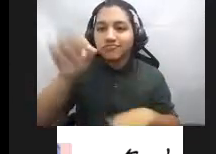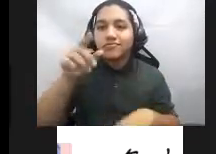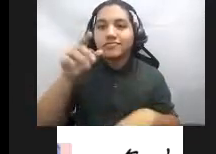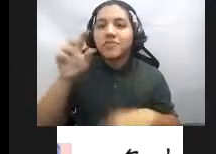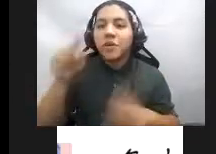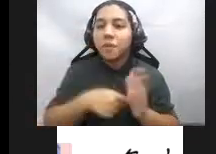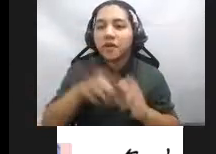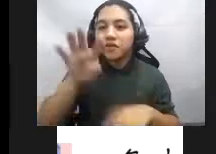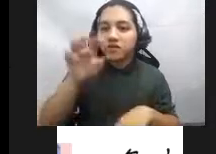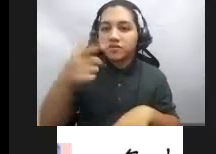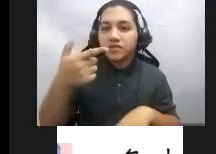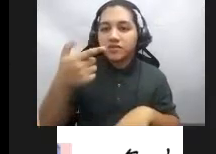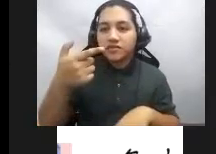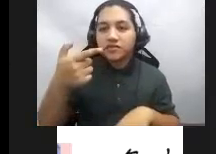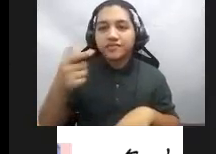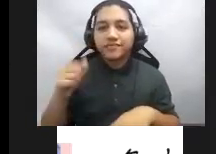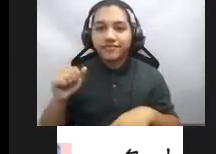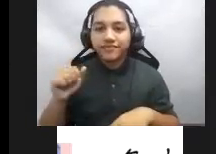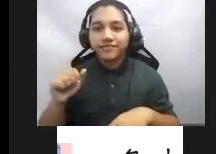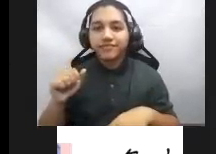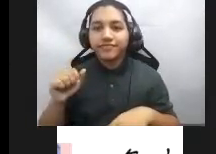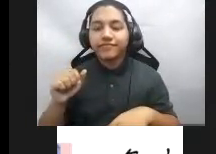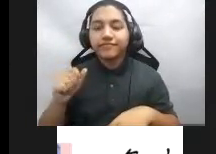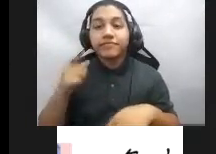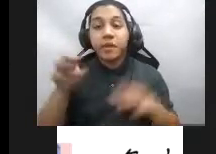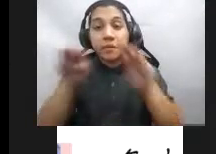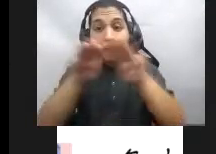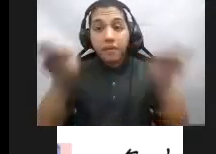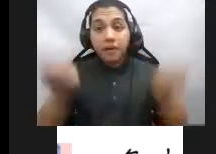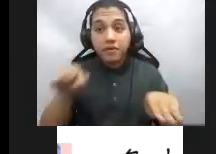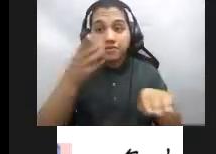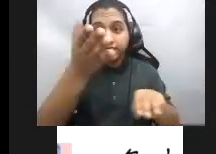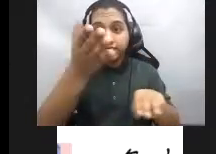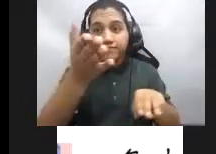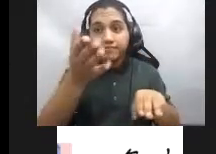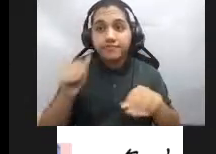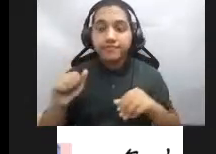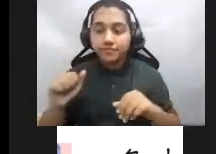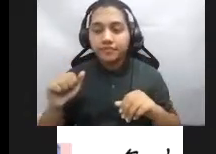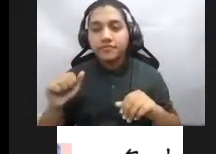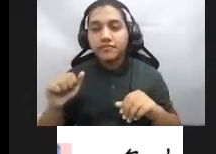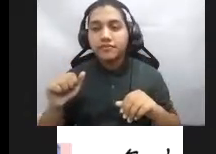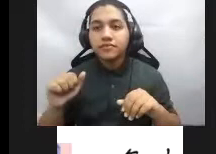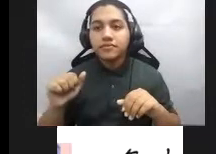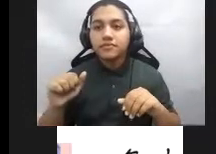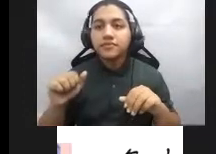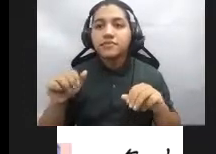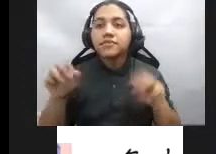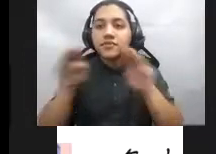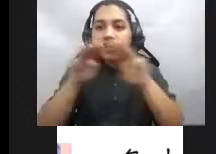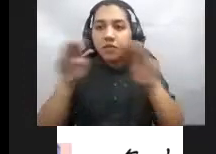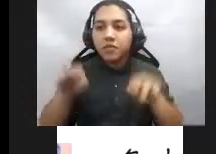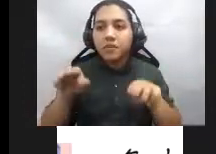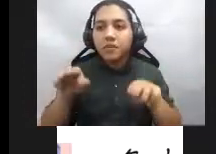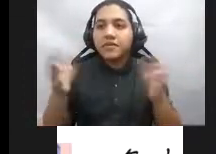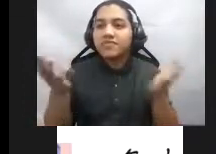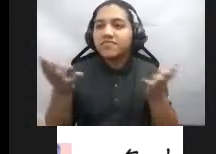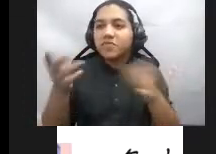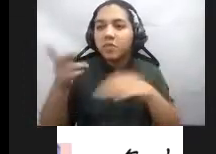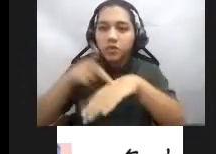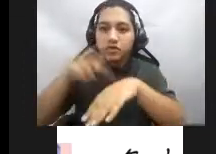1421. Aquí tienen el mapa que ellos crearon y aquí tienen el mapa de lo que sería Puerto